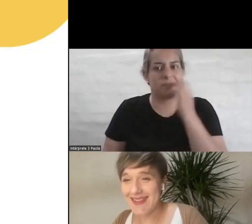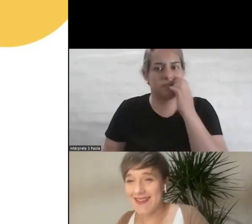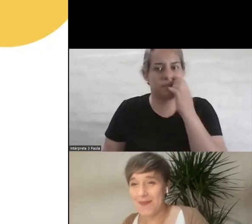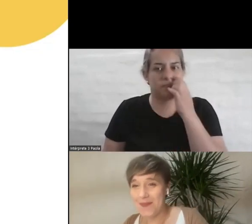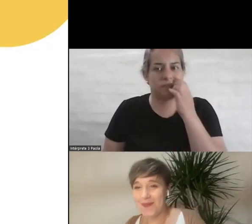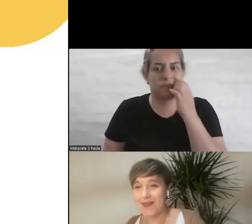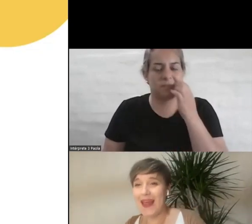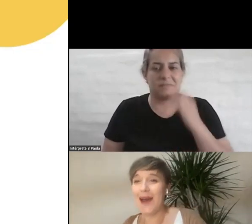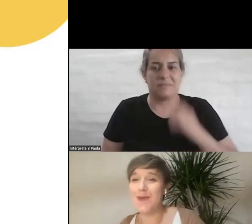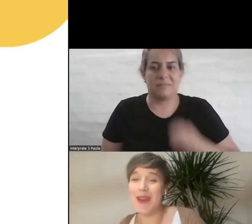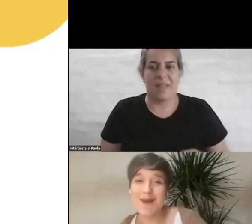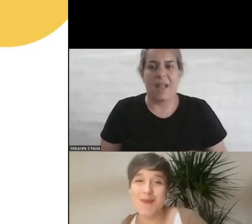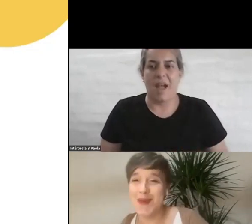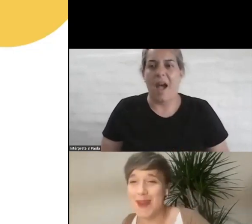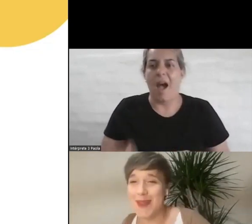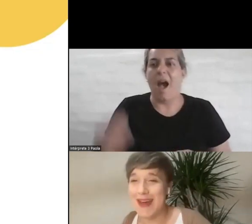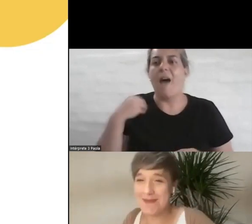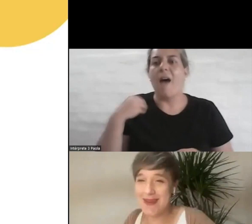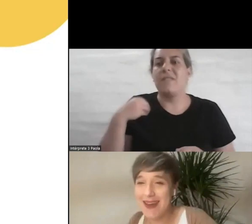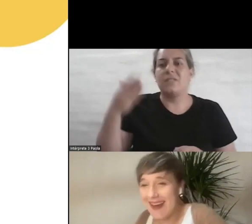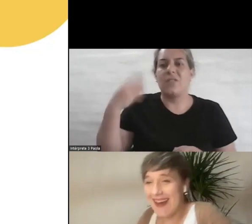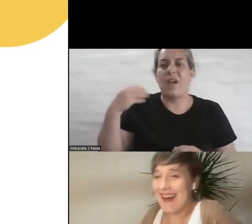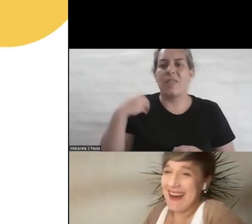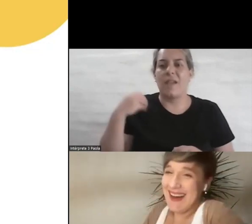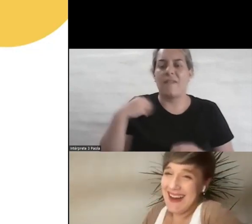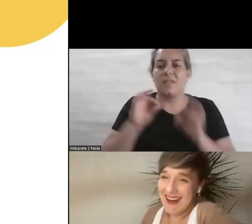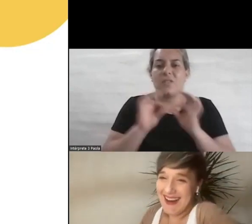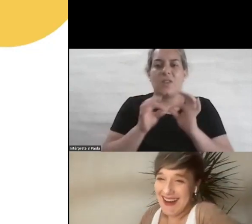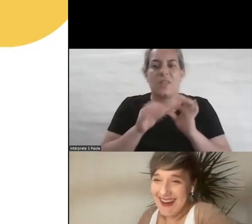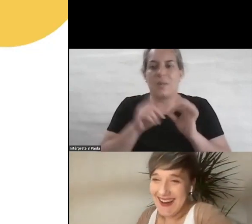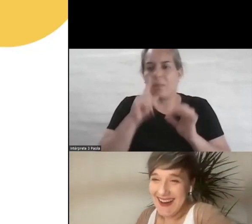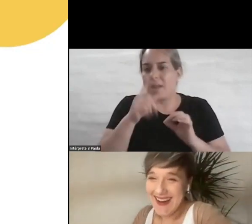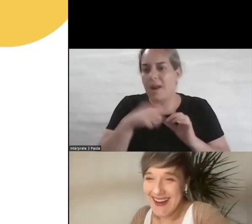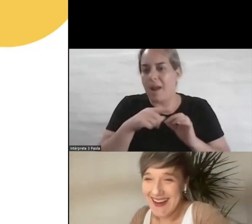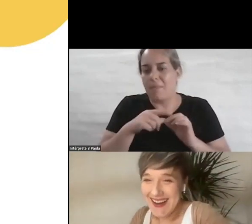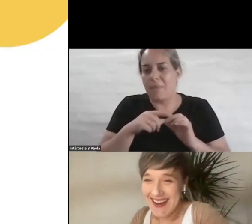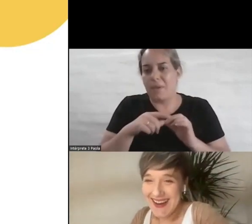pasa nada. Hablo muy rápido, perdonadme.